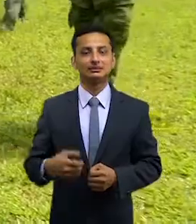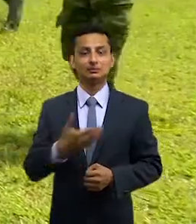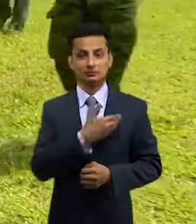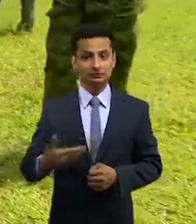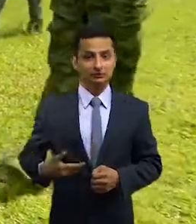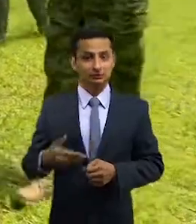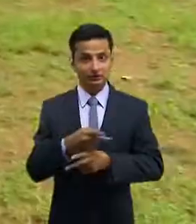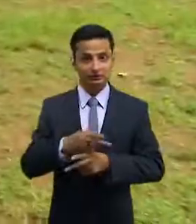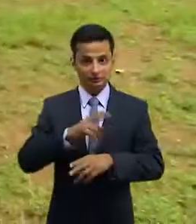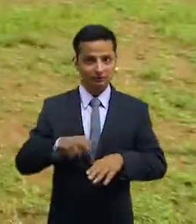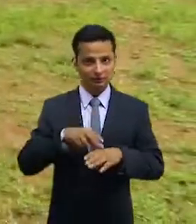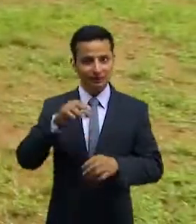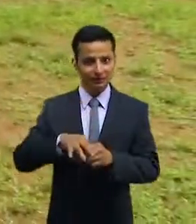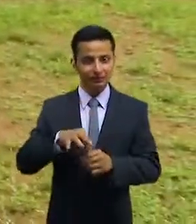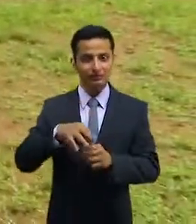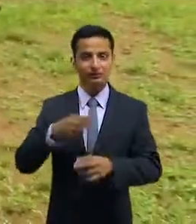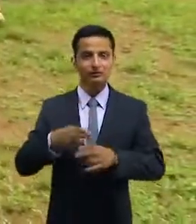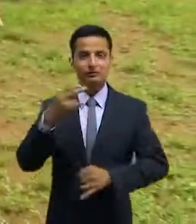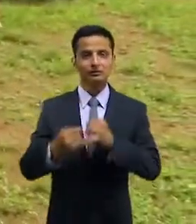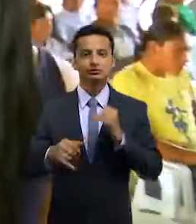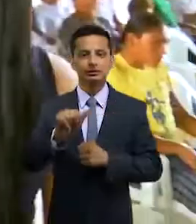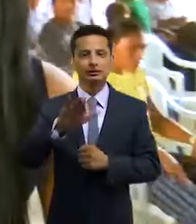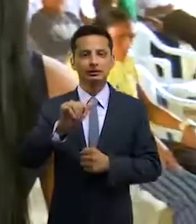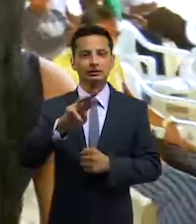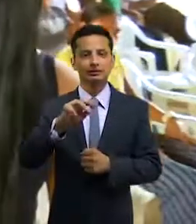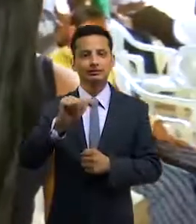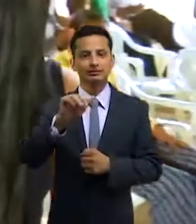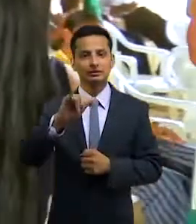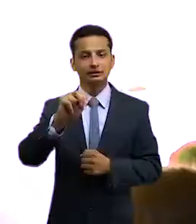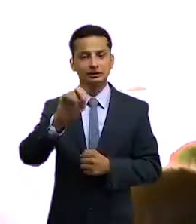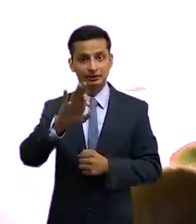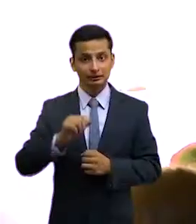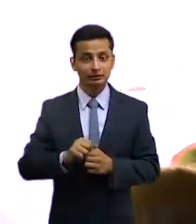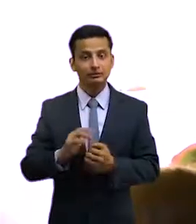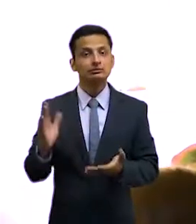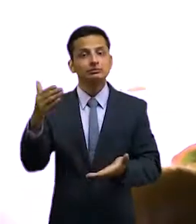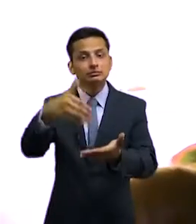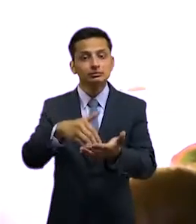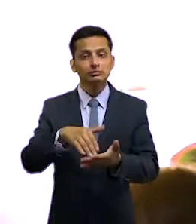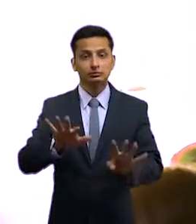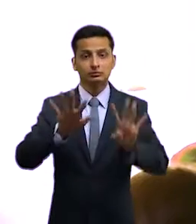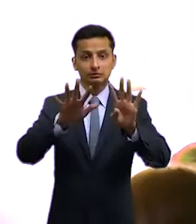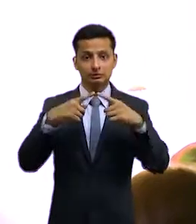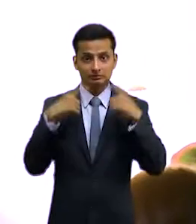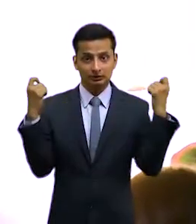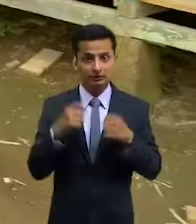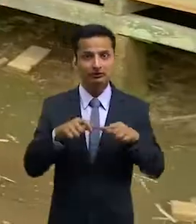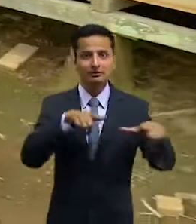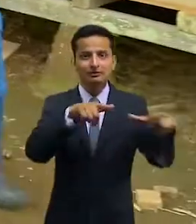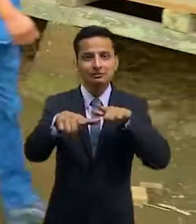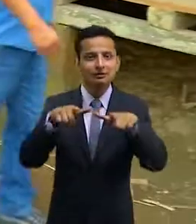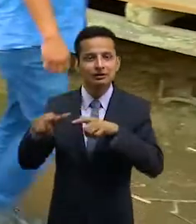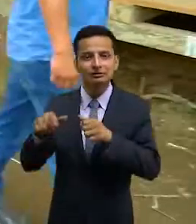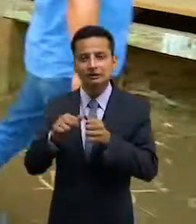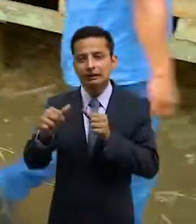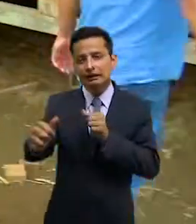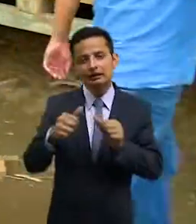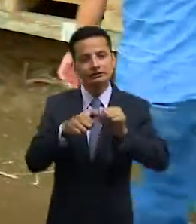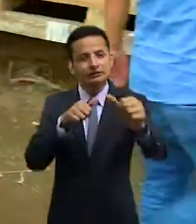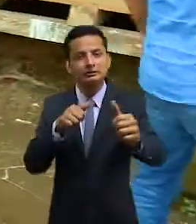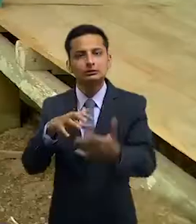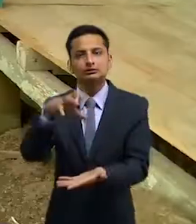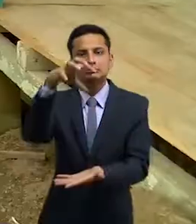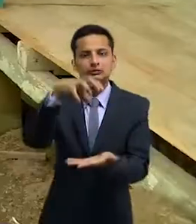Diana Atamaín, presidenta del Consejo Nacional Electoral, visitó este 9 de marzo los recintos electorales de difícil acceso